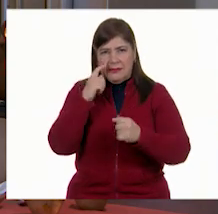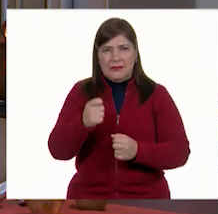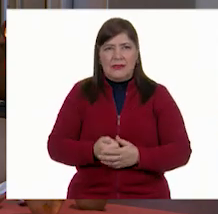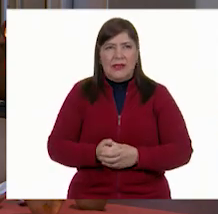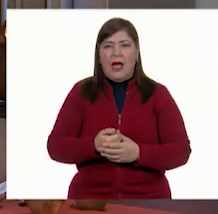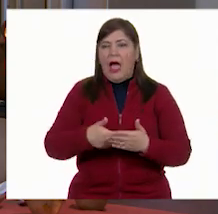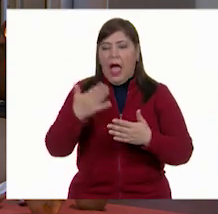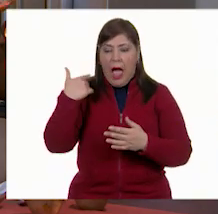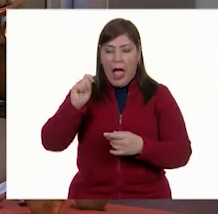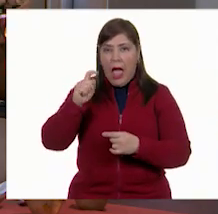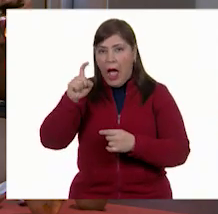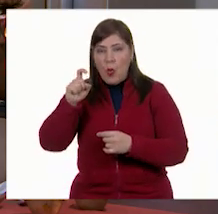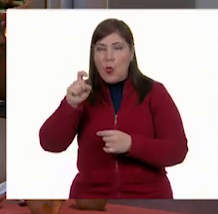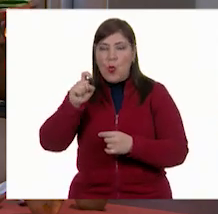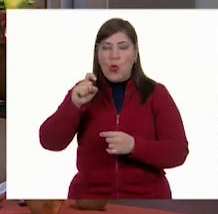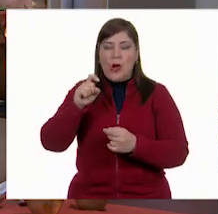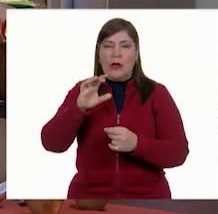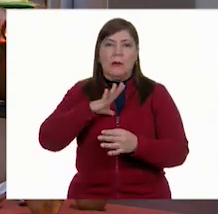desuso.